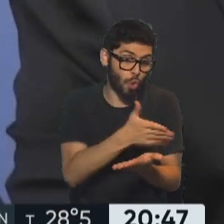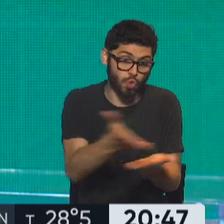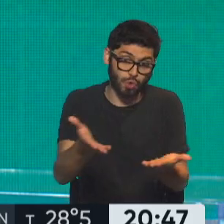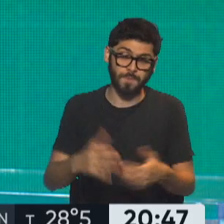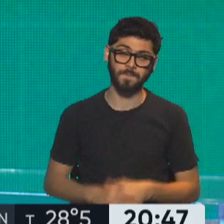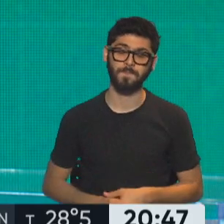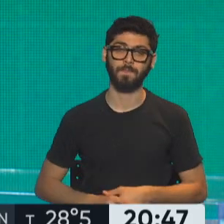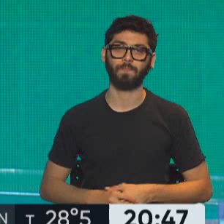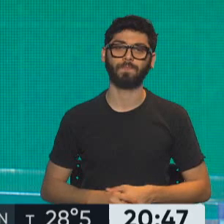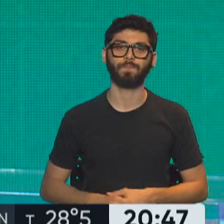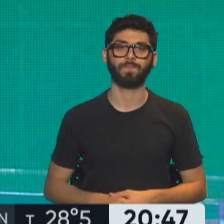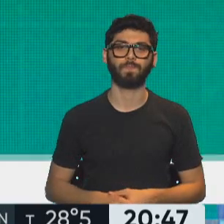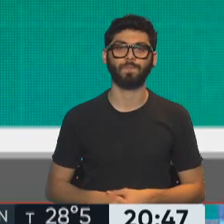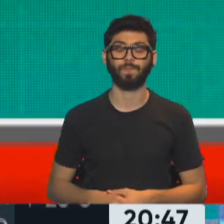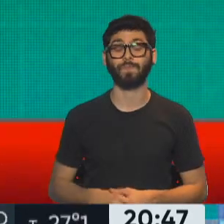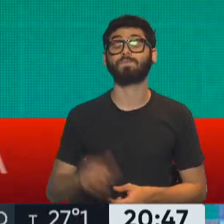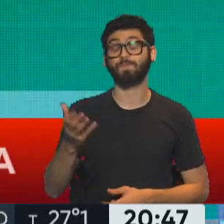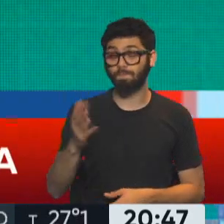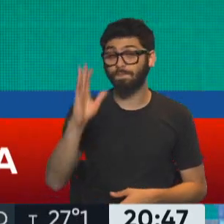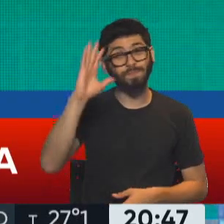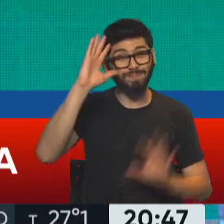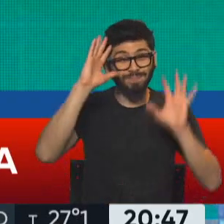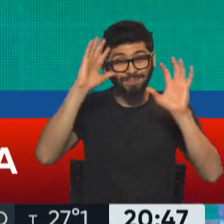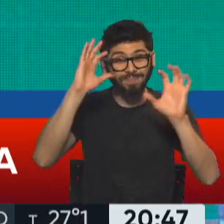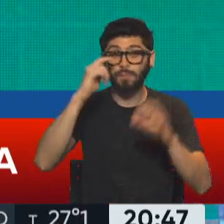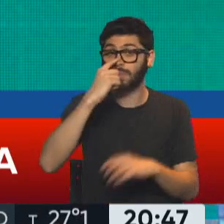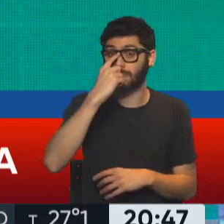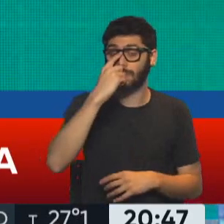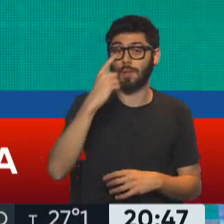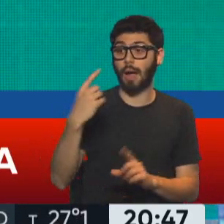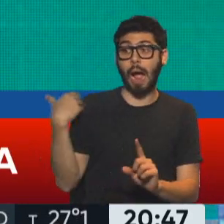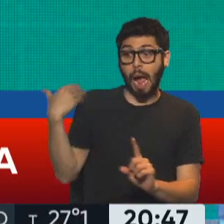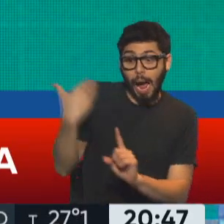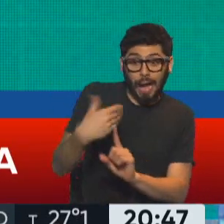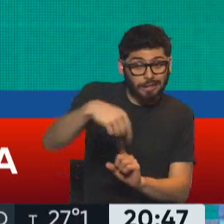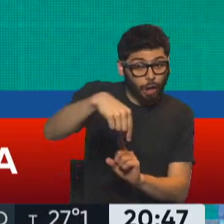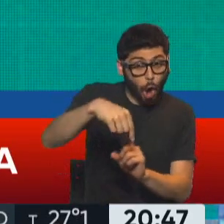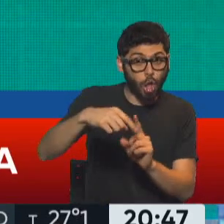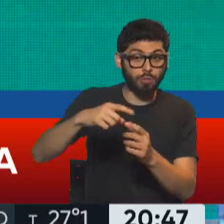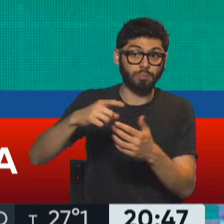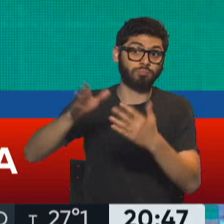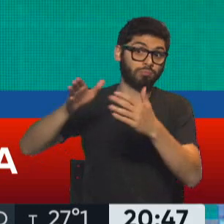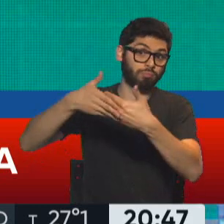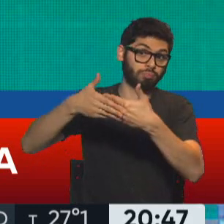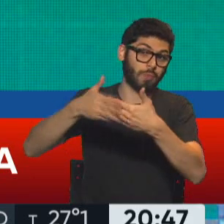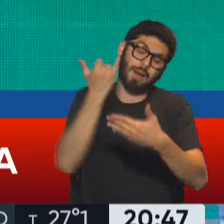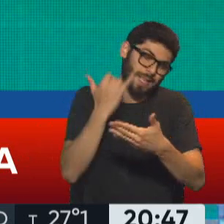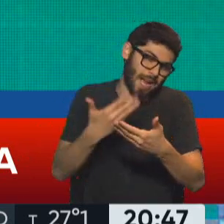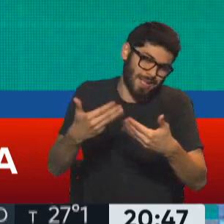identificación. Bueno, recordemos que las restricciones que hasta hoy rigen o regían